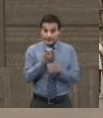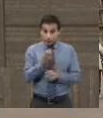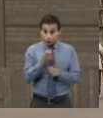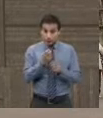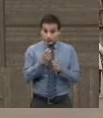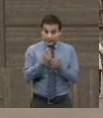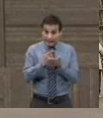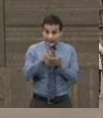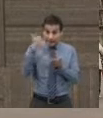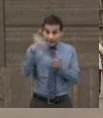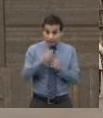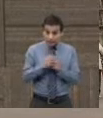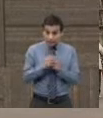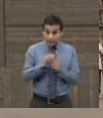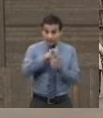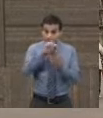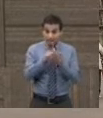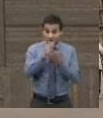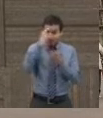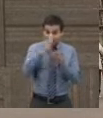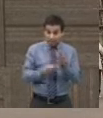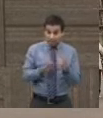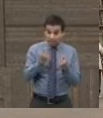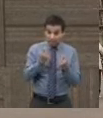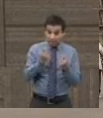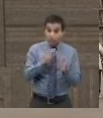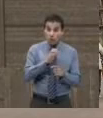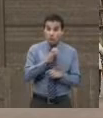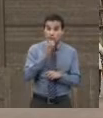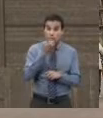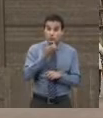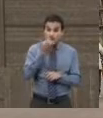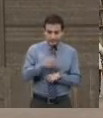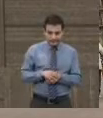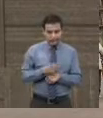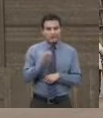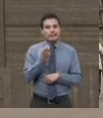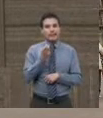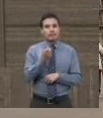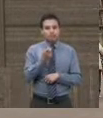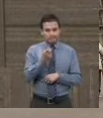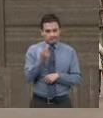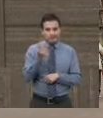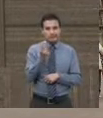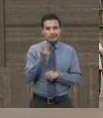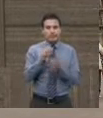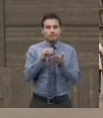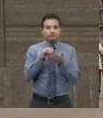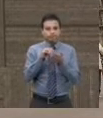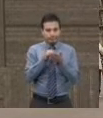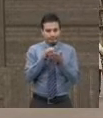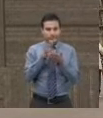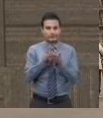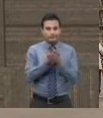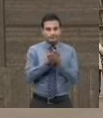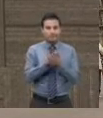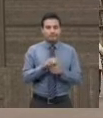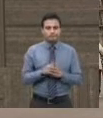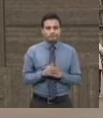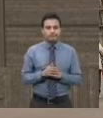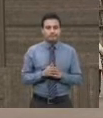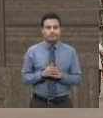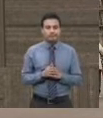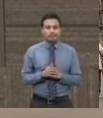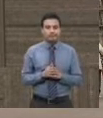relevantes de infracciones graves y sistemáticas que pongan en un contexto o patrón de conductas que